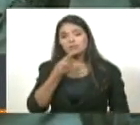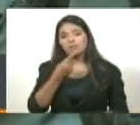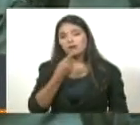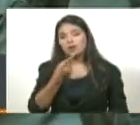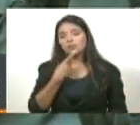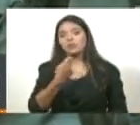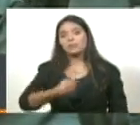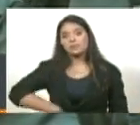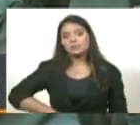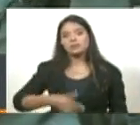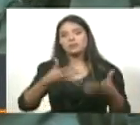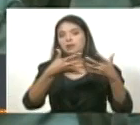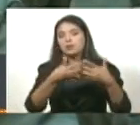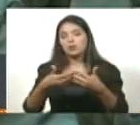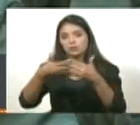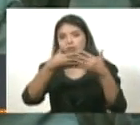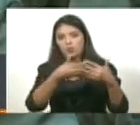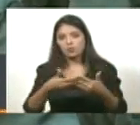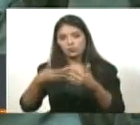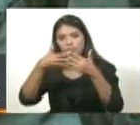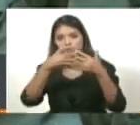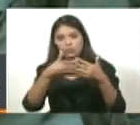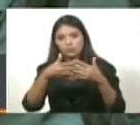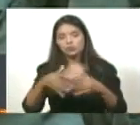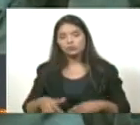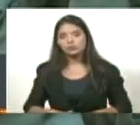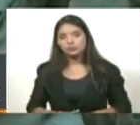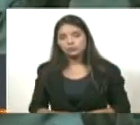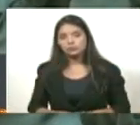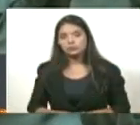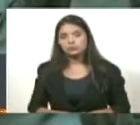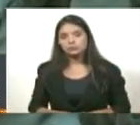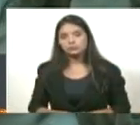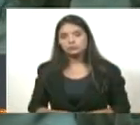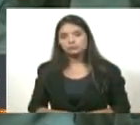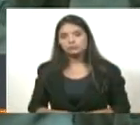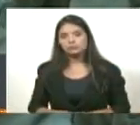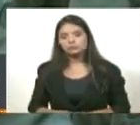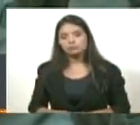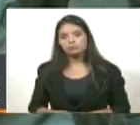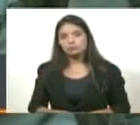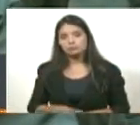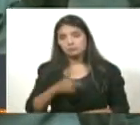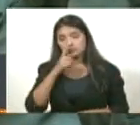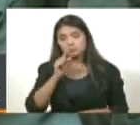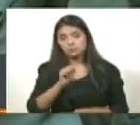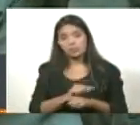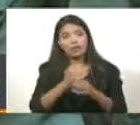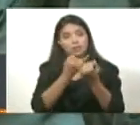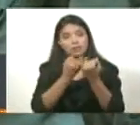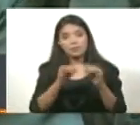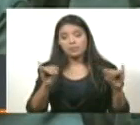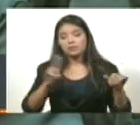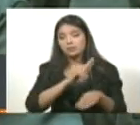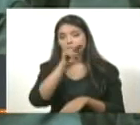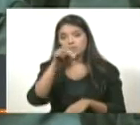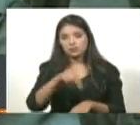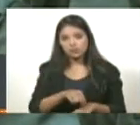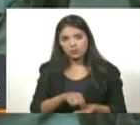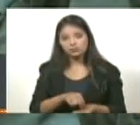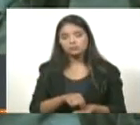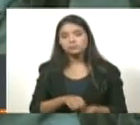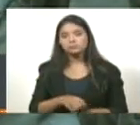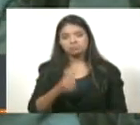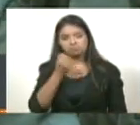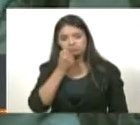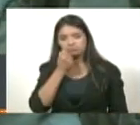del presidente de los Estados Unidos, Donald Trump, quien en un acto de afrenta a la independencia nacional ha